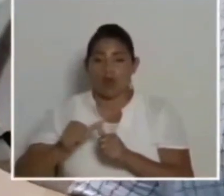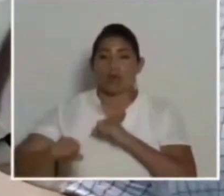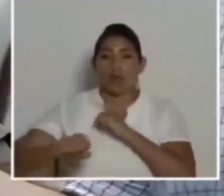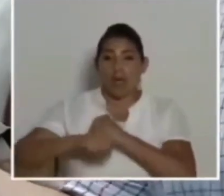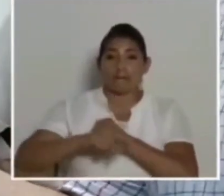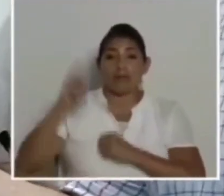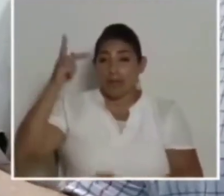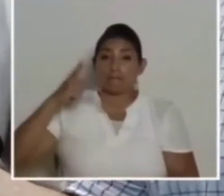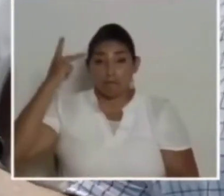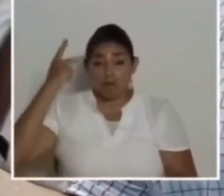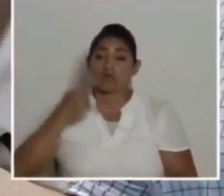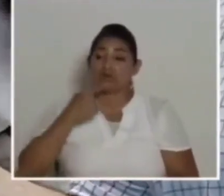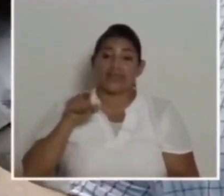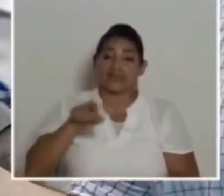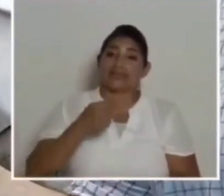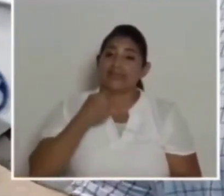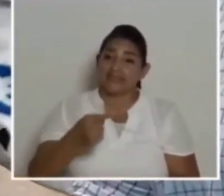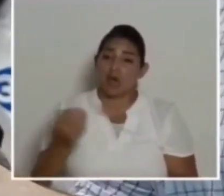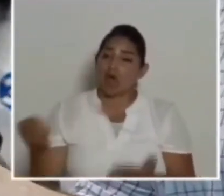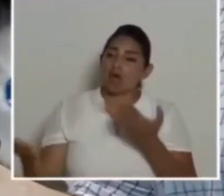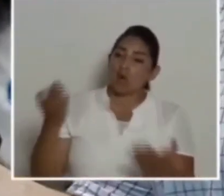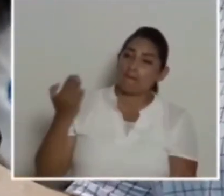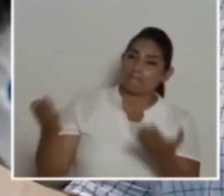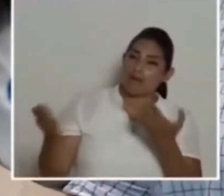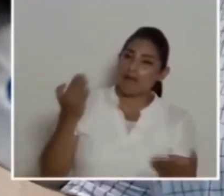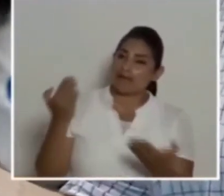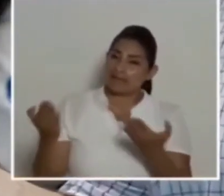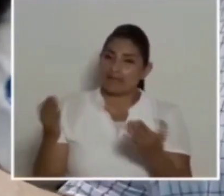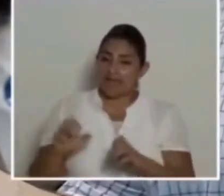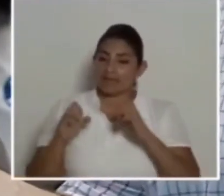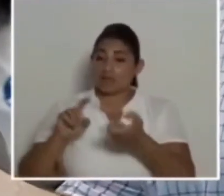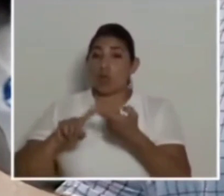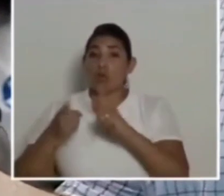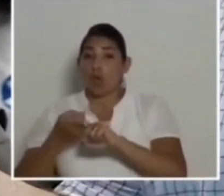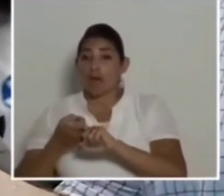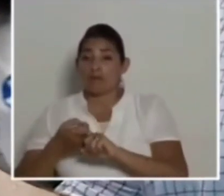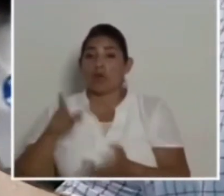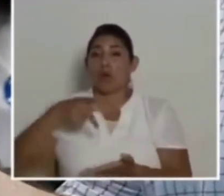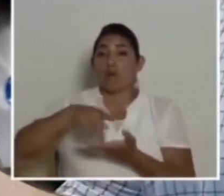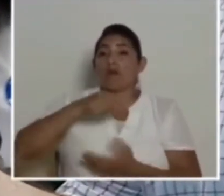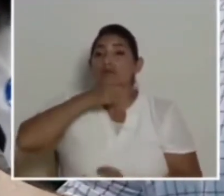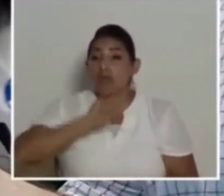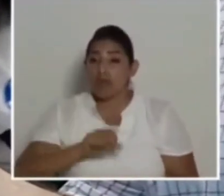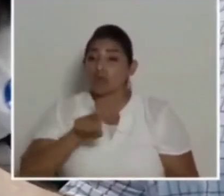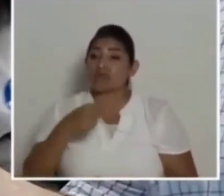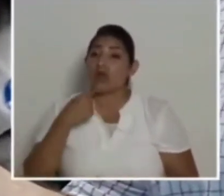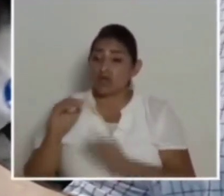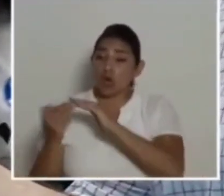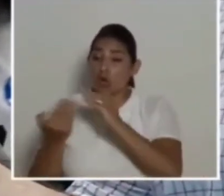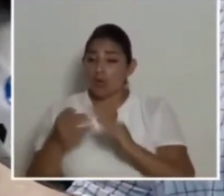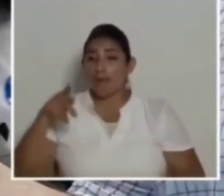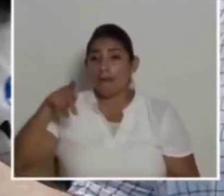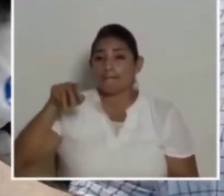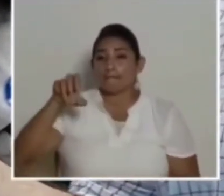campaña, usted mismo ponía una comparativa de que pues había un amigo suyo en Puerto Viejo y mencionaba precisamente la comunidad